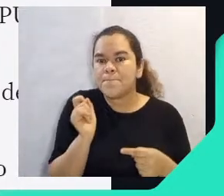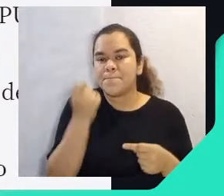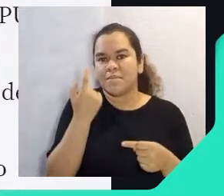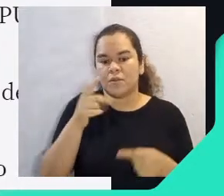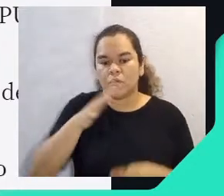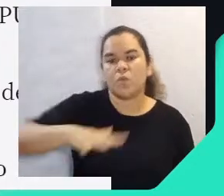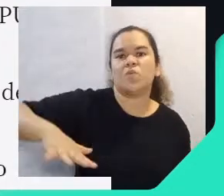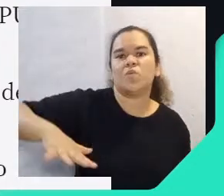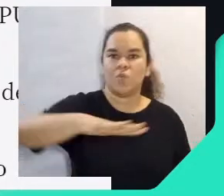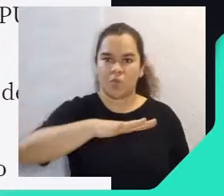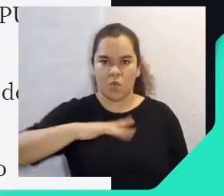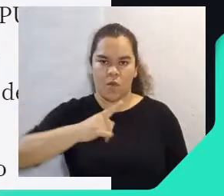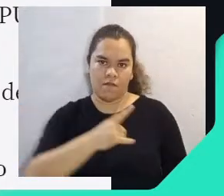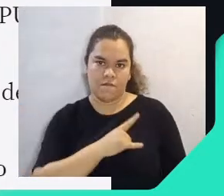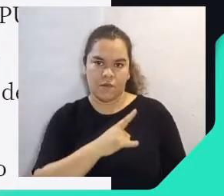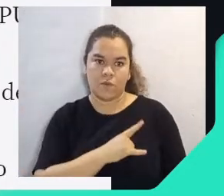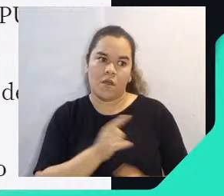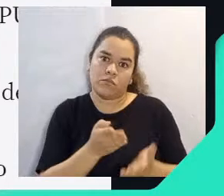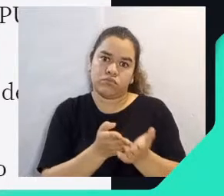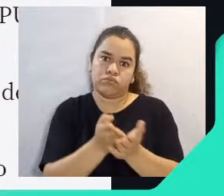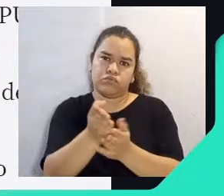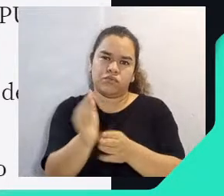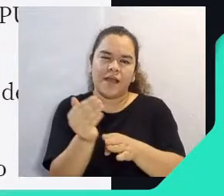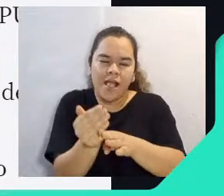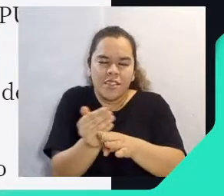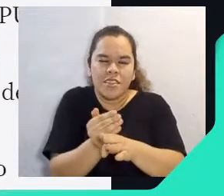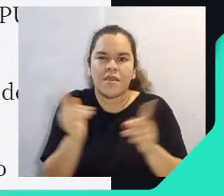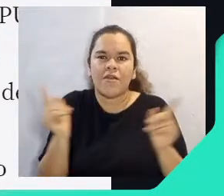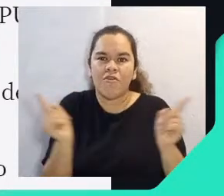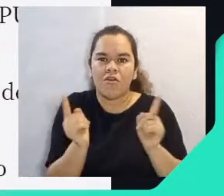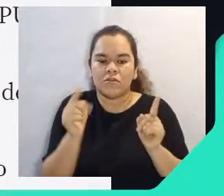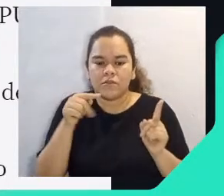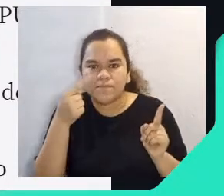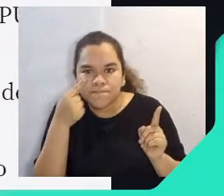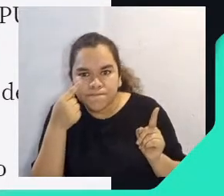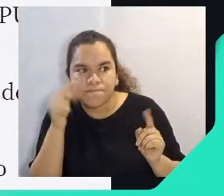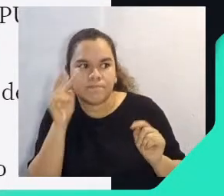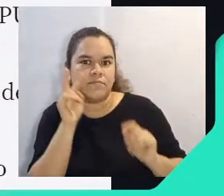tenga que ver con un cursado universitario.